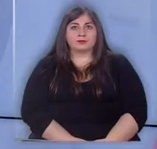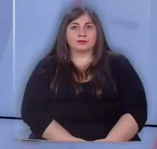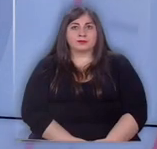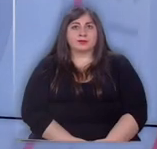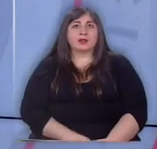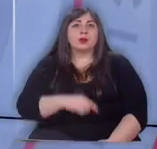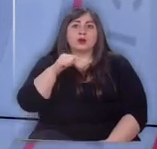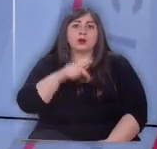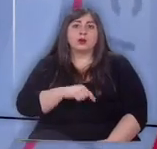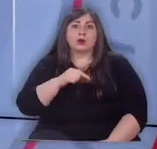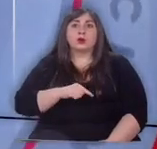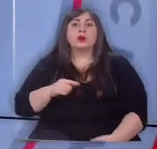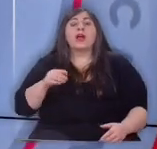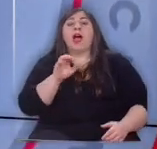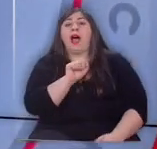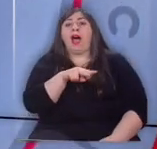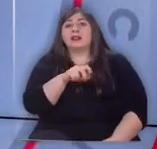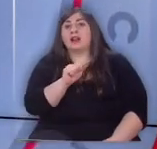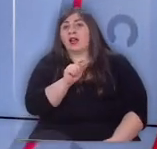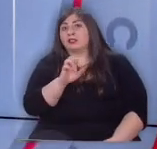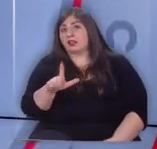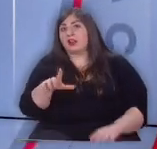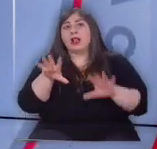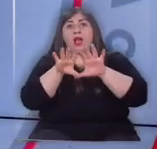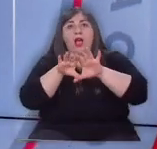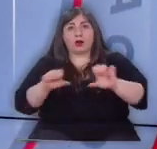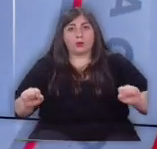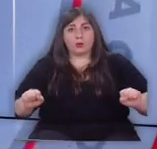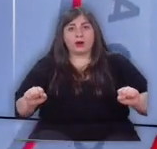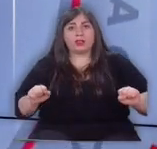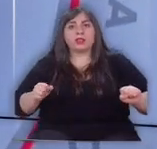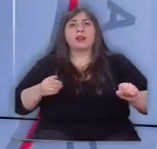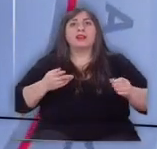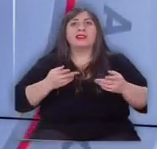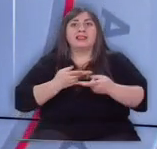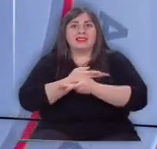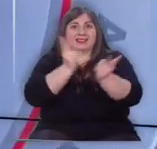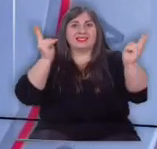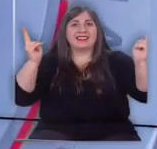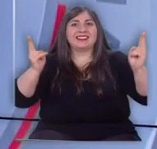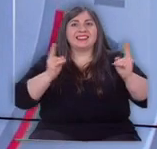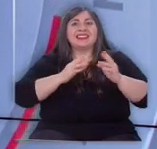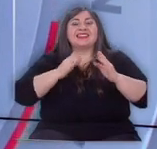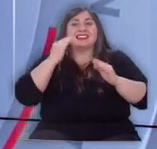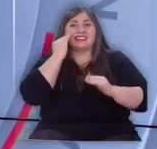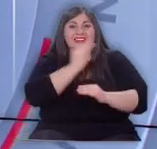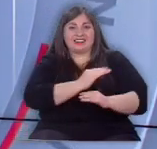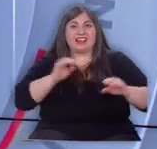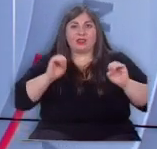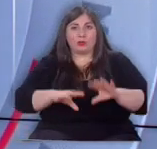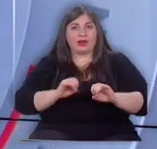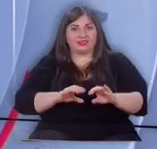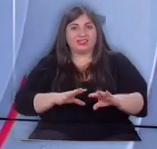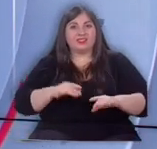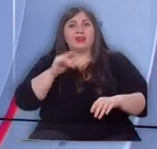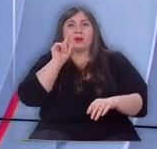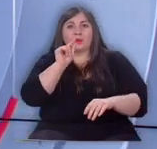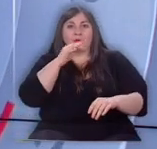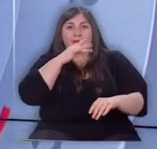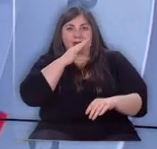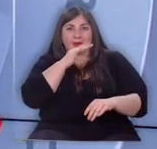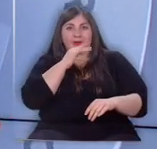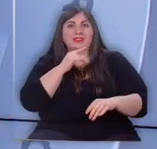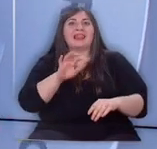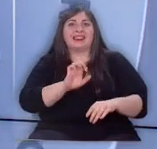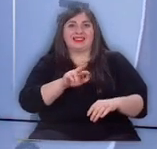Y hoy los canales de televisión agrupados en Anatel llegaron a un acuerdo para lanzar un canal infantil educativo, según lo anunció hace solo algunos minutos su presidente